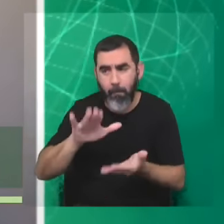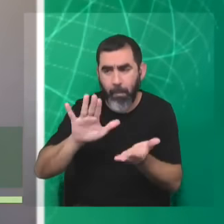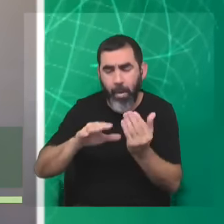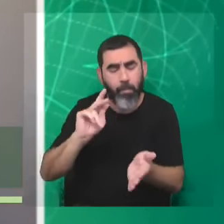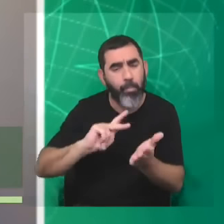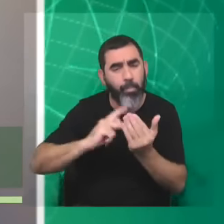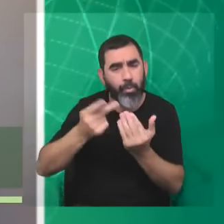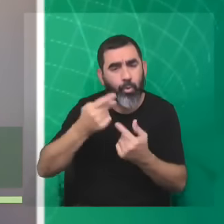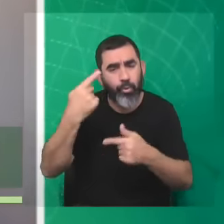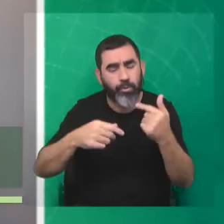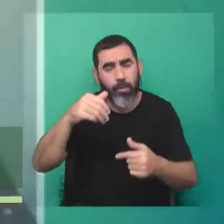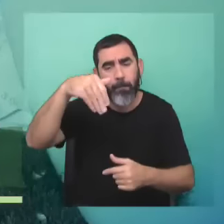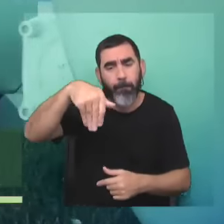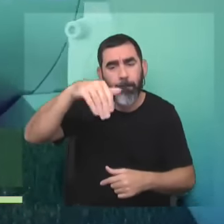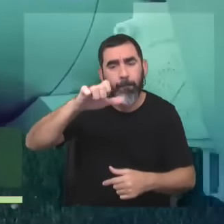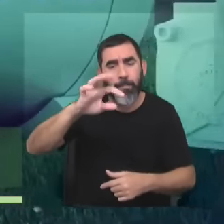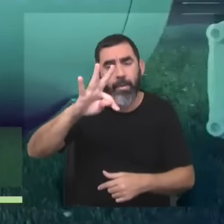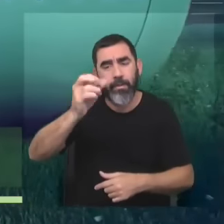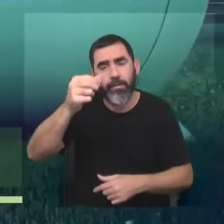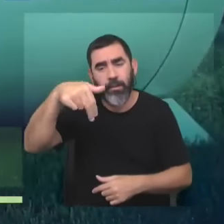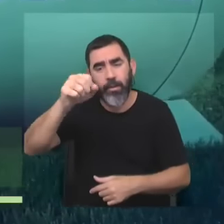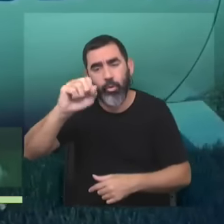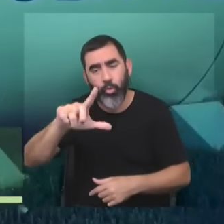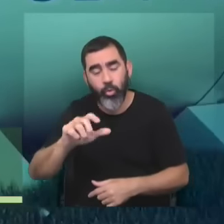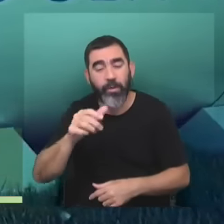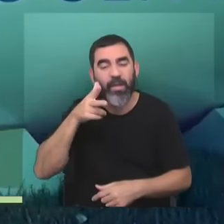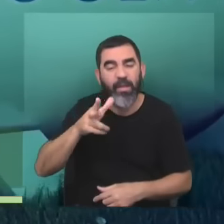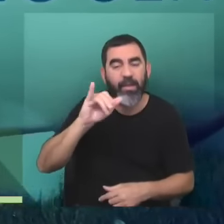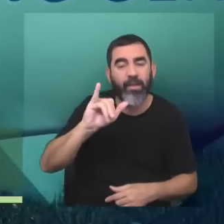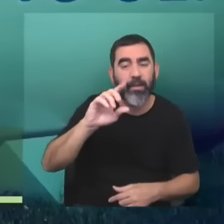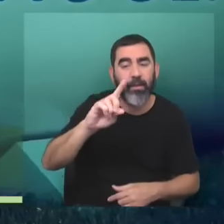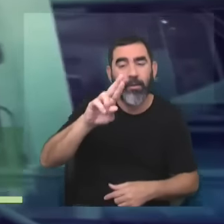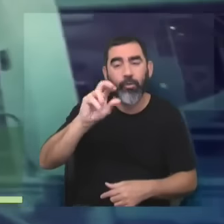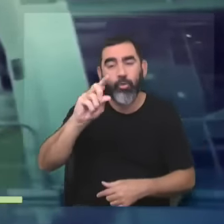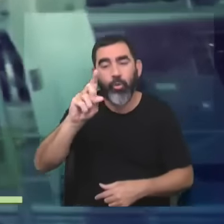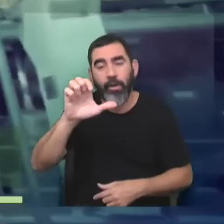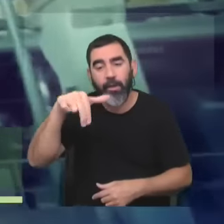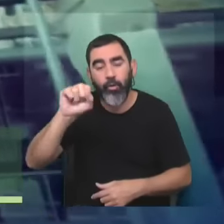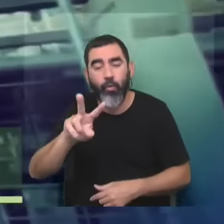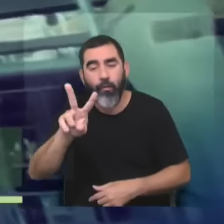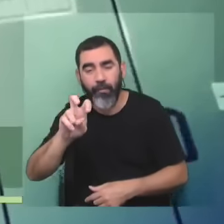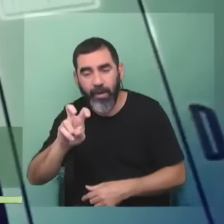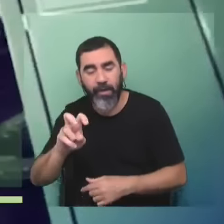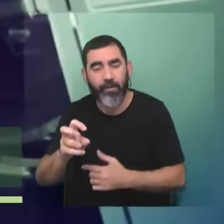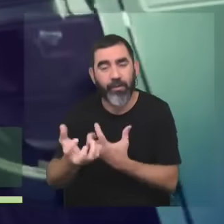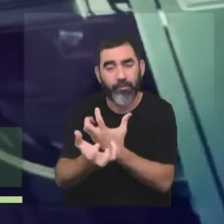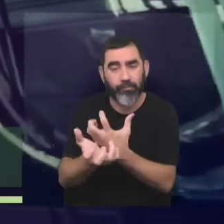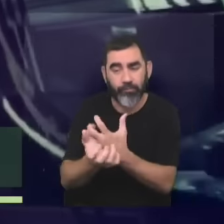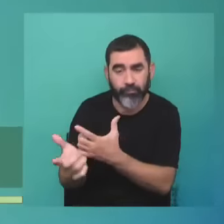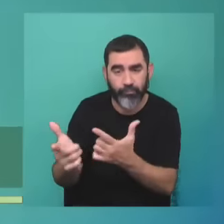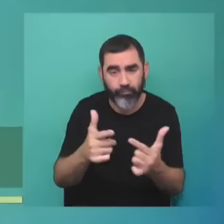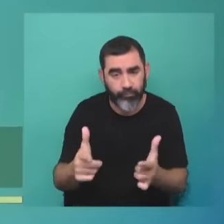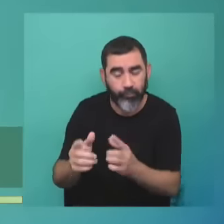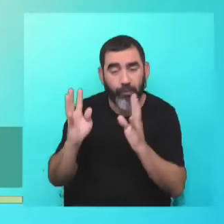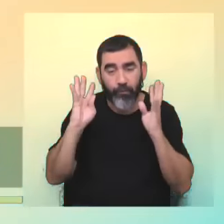de de metanol el llamado hidrógeno verde eh el agronegocio agrotóxicos forestales